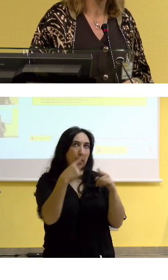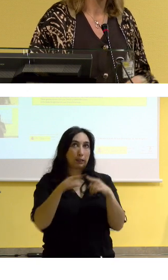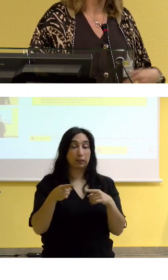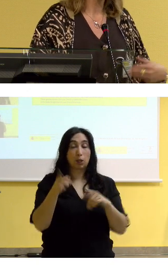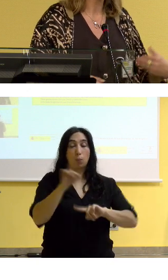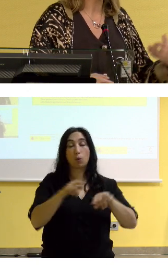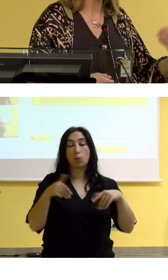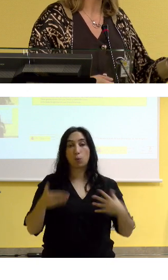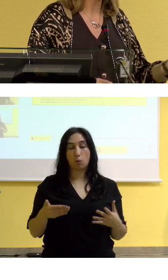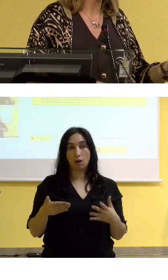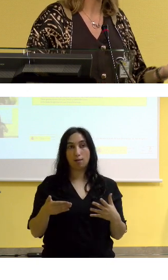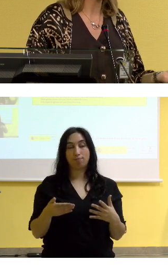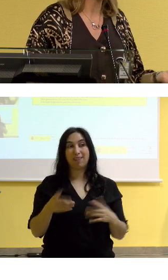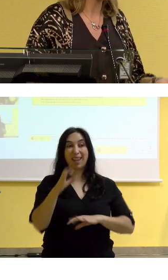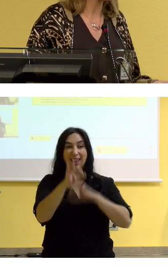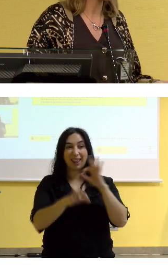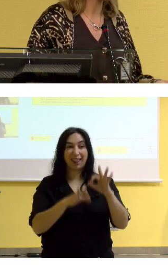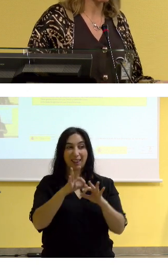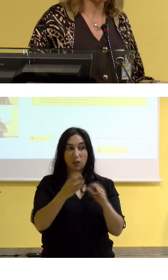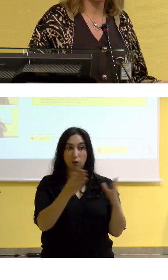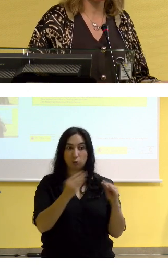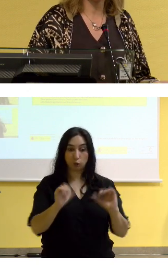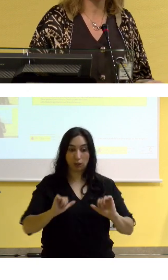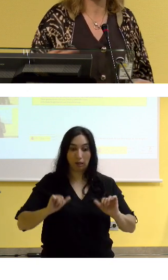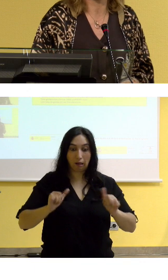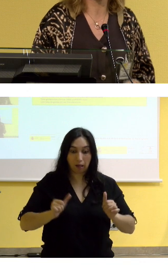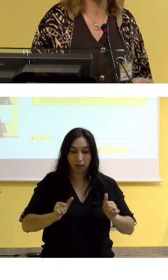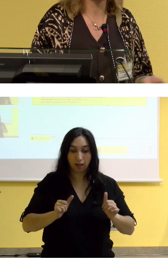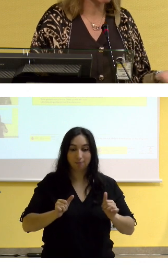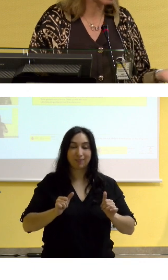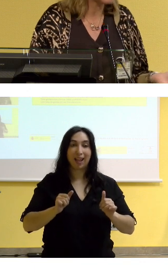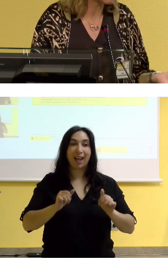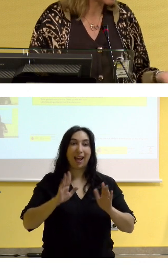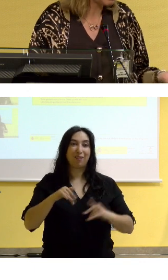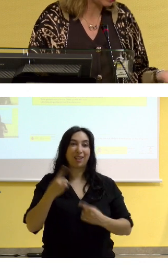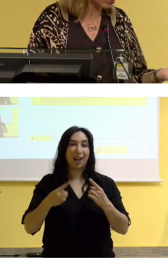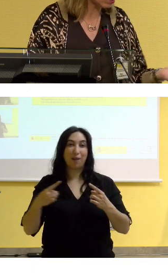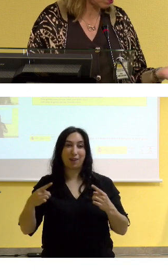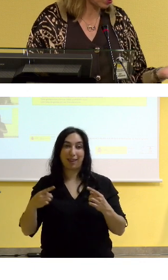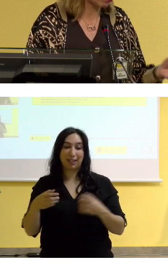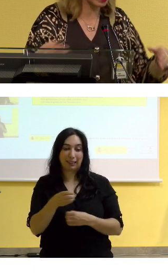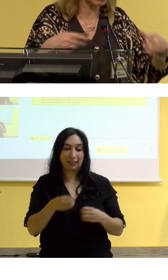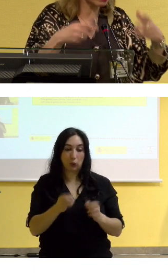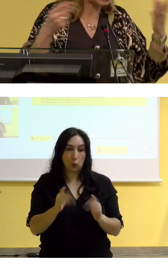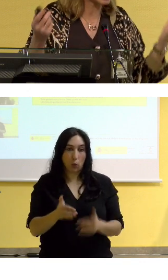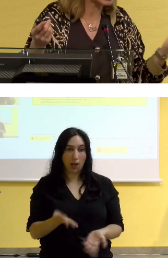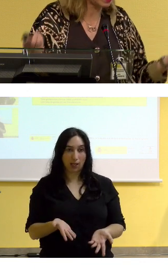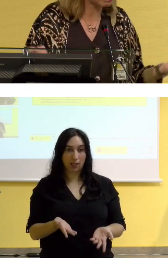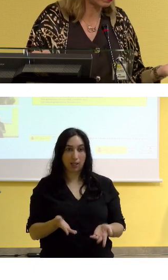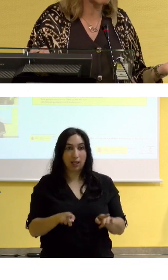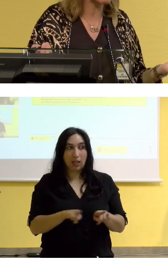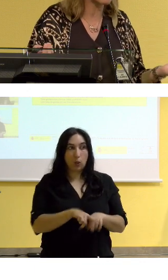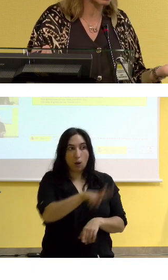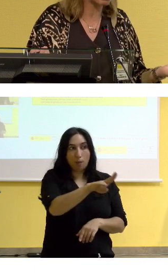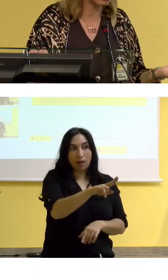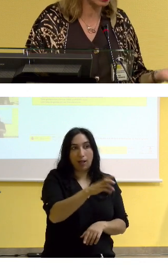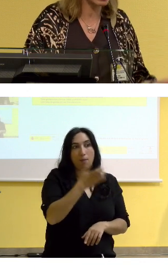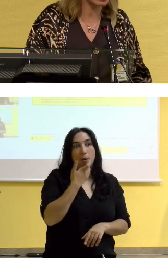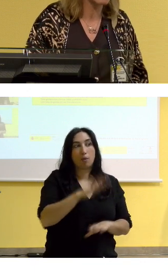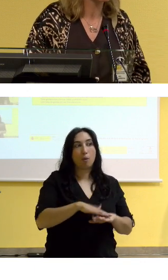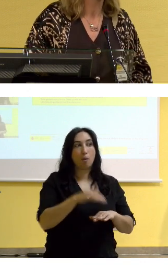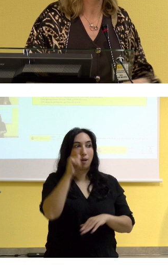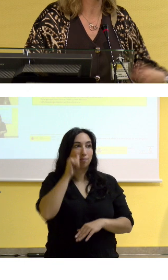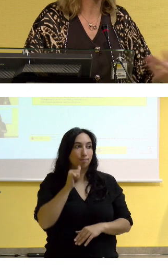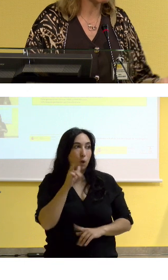que muchos de los ciclos que iniciamos a veces no llegan a biopsia, no tenemos embriones, porque igual que otras parejas tienen problemas para